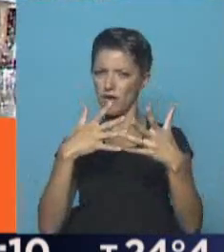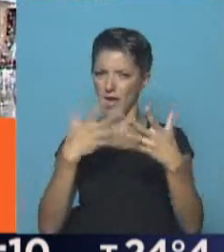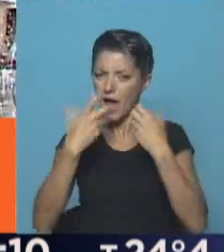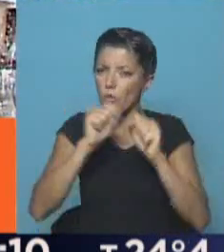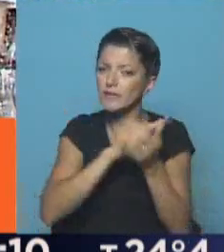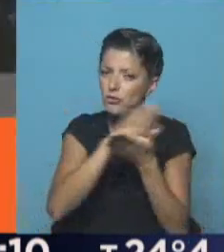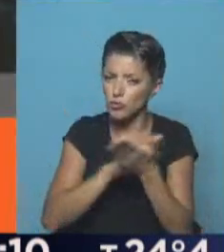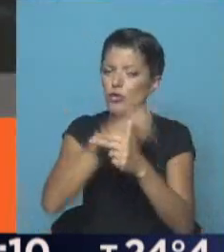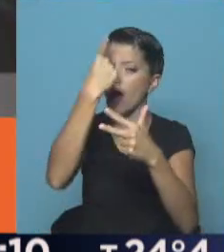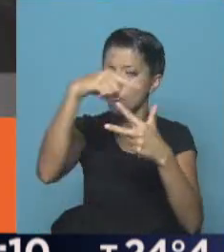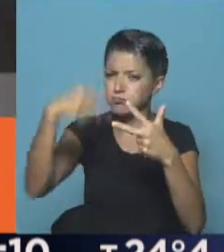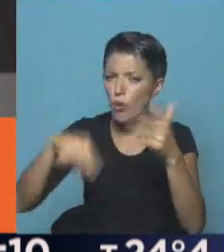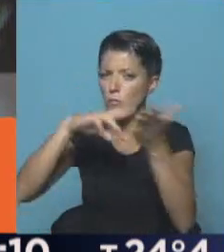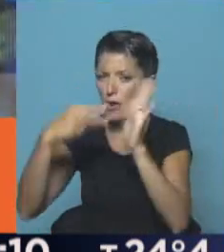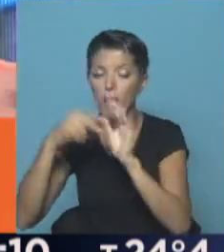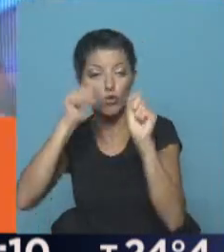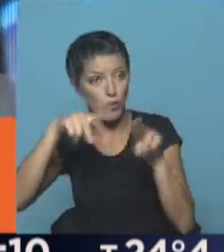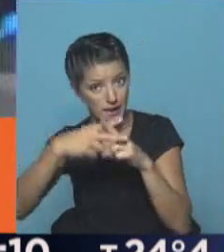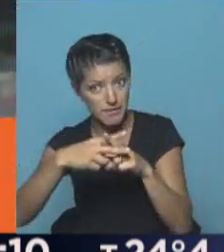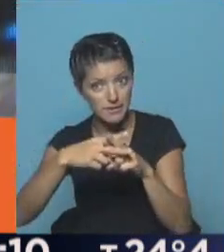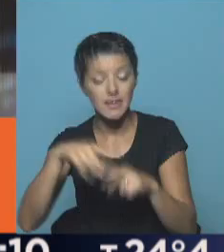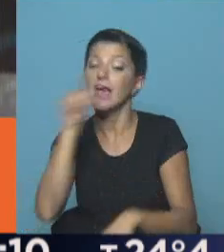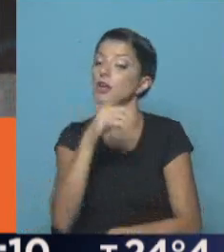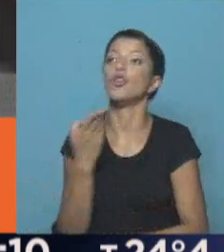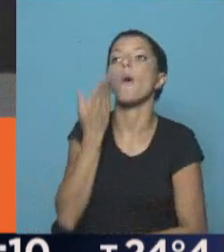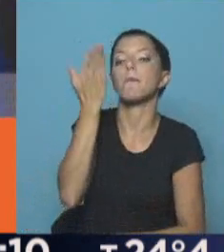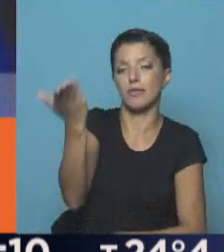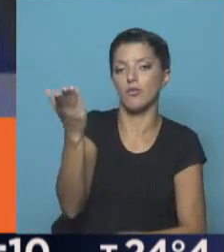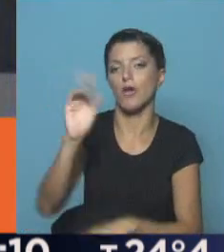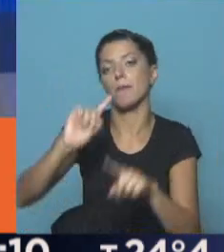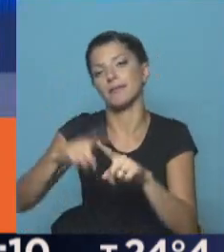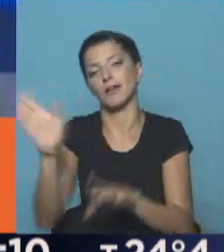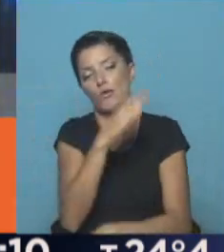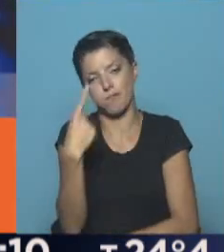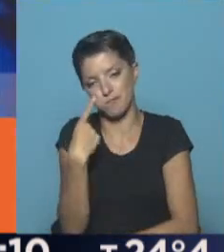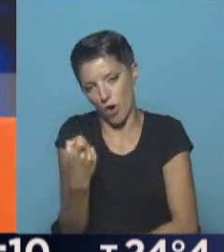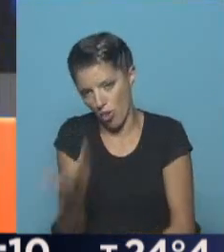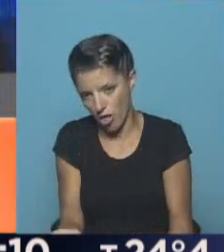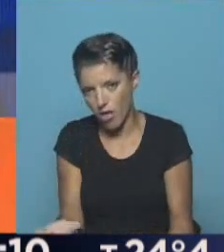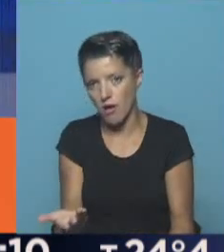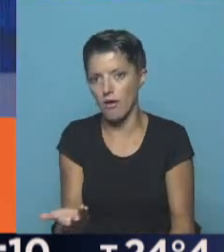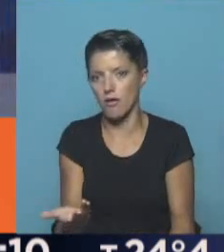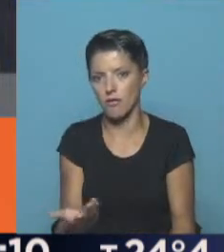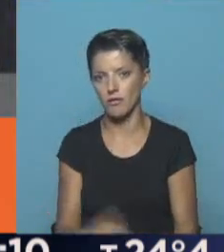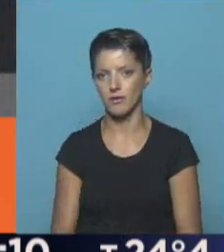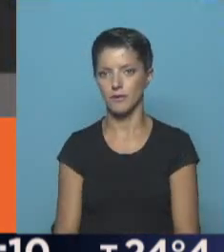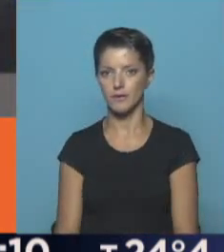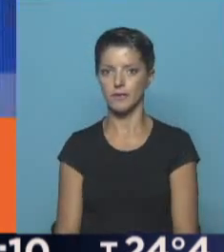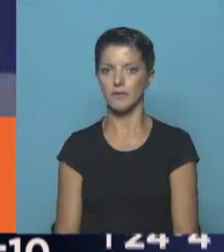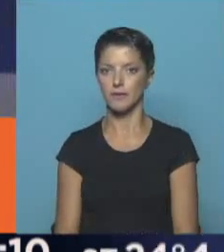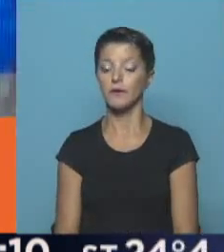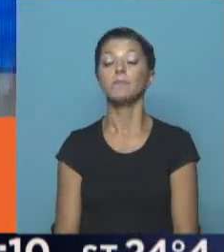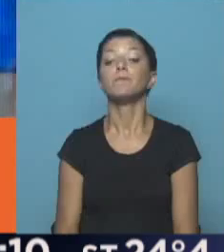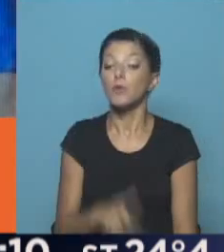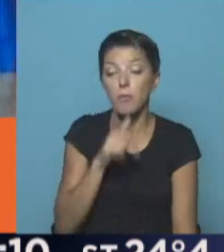estos problemas con sus propios instrumentos y no recurriendo a las políticas clásicas, digamos, que son las que siempre han rechazado. Por eso me parece que es